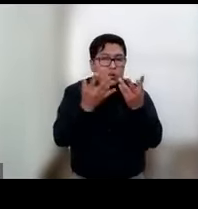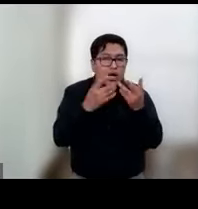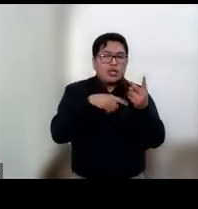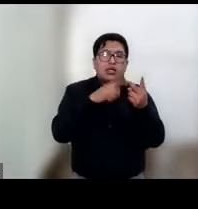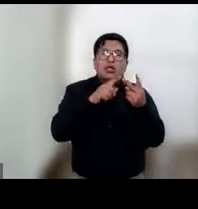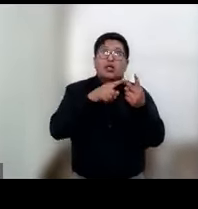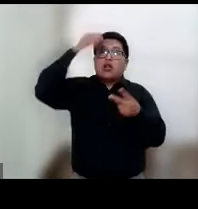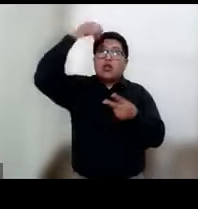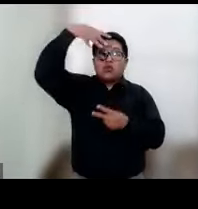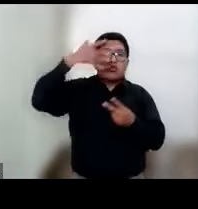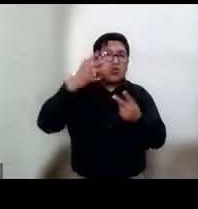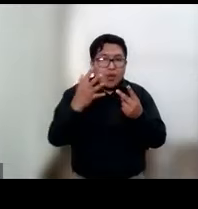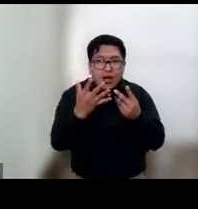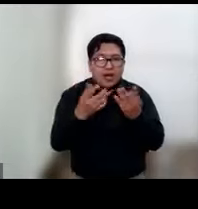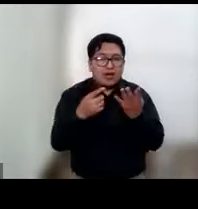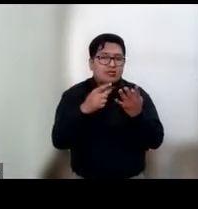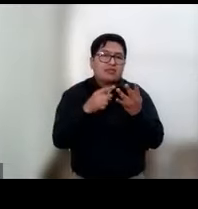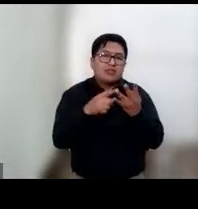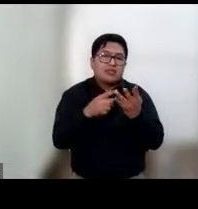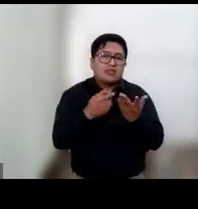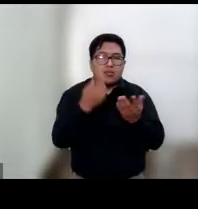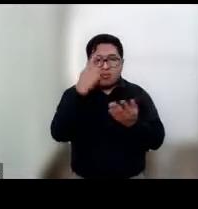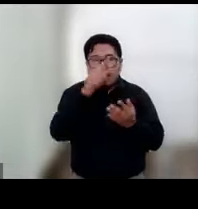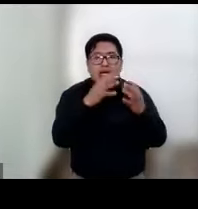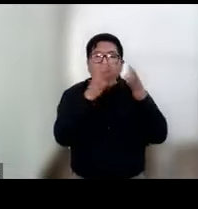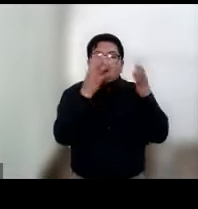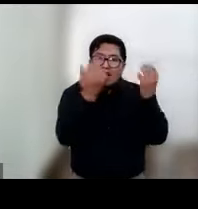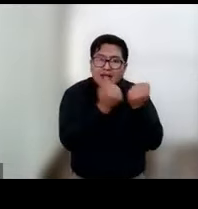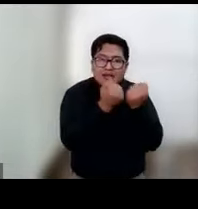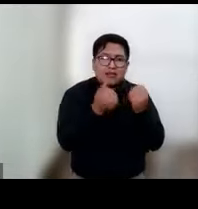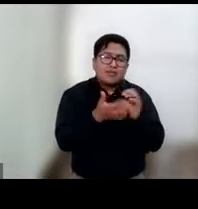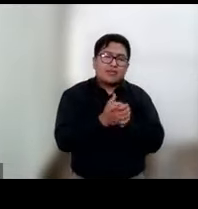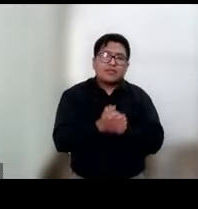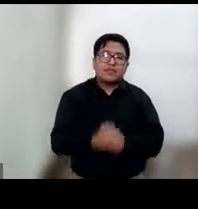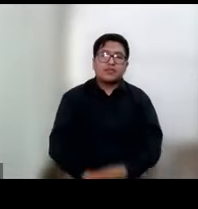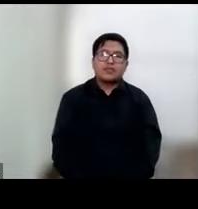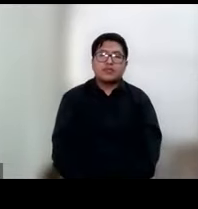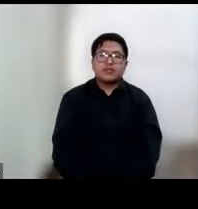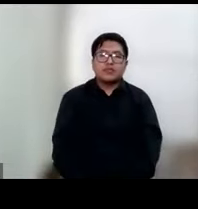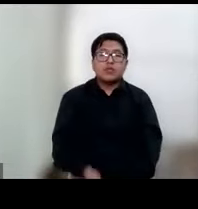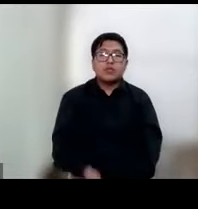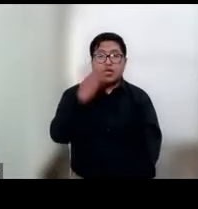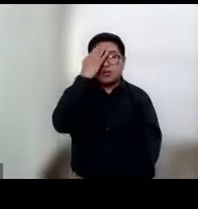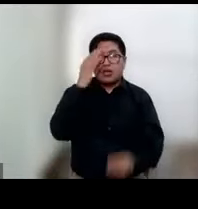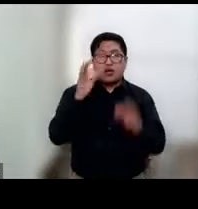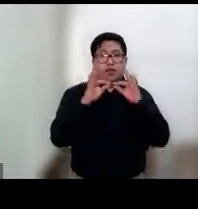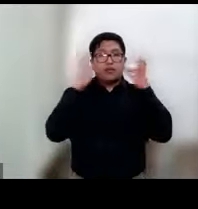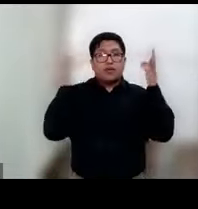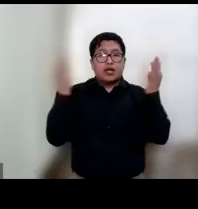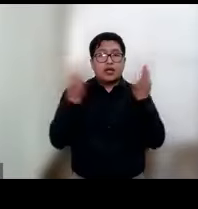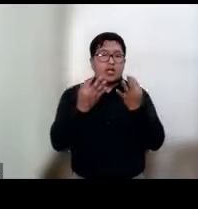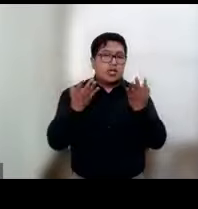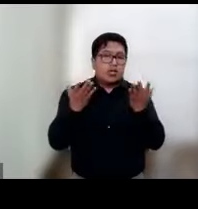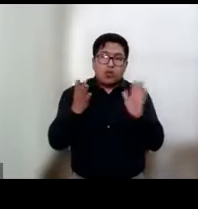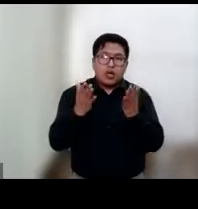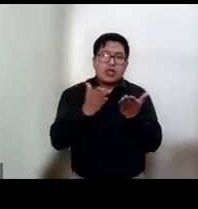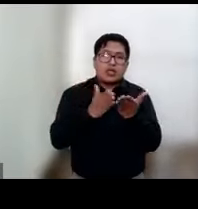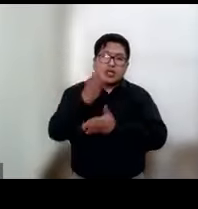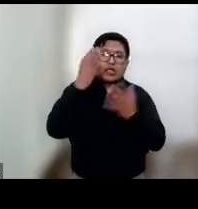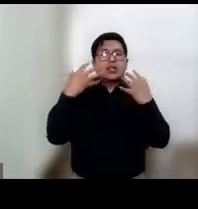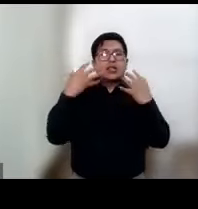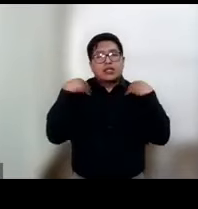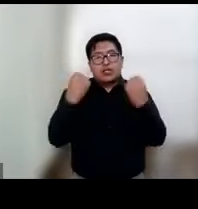luz para poder garantizar las clases que la familia entera no ha tenido acceso a salud porque no